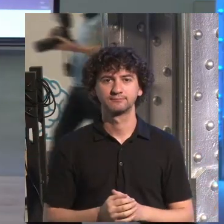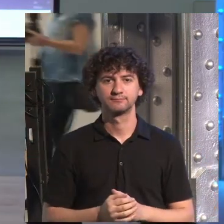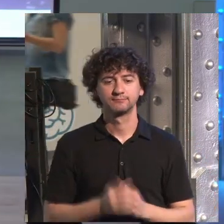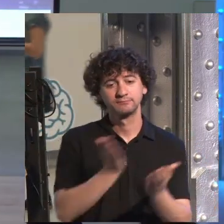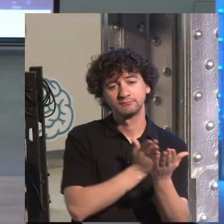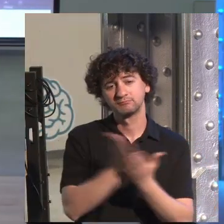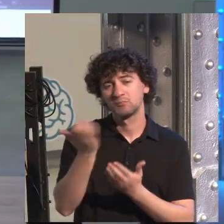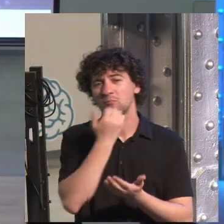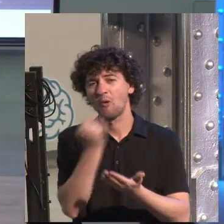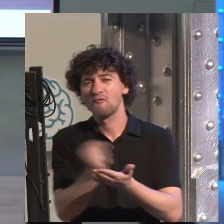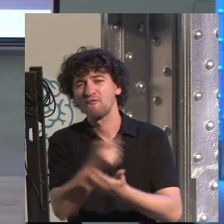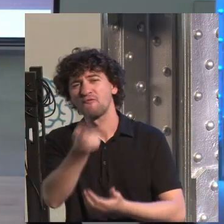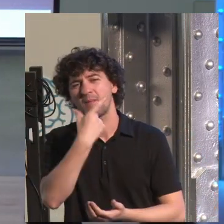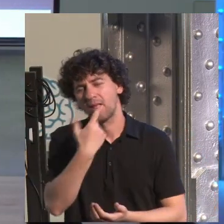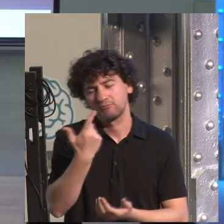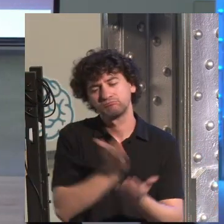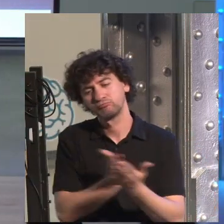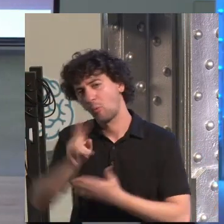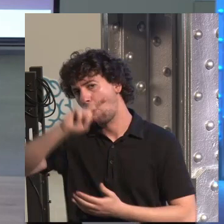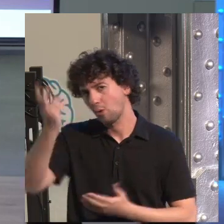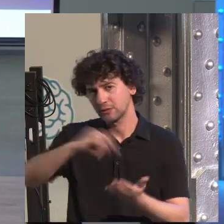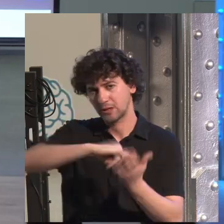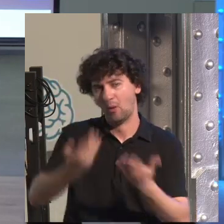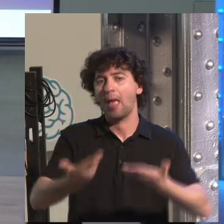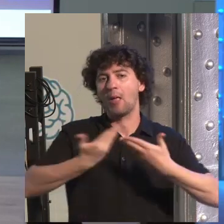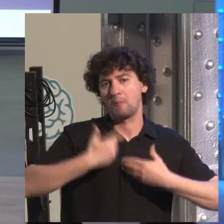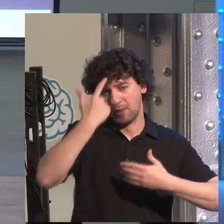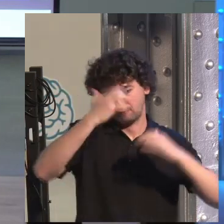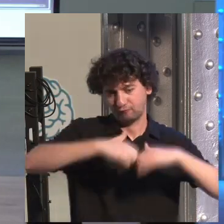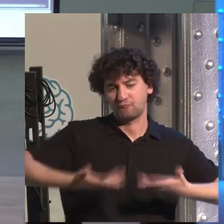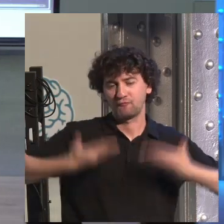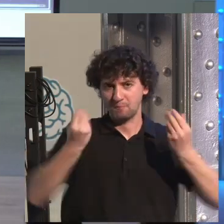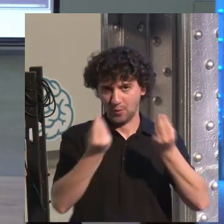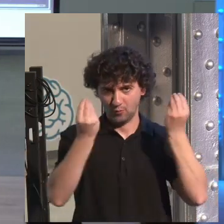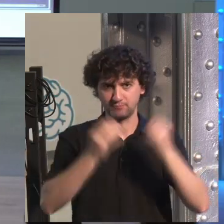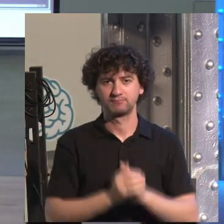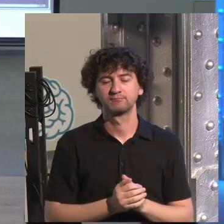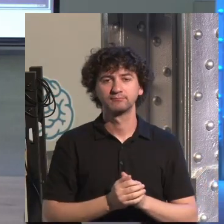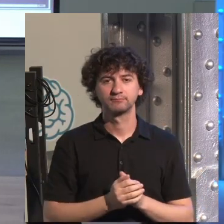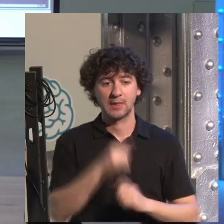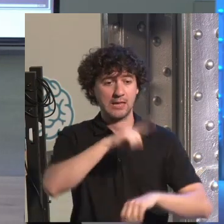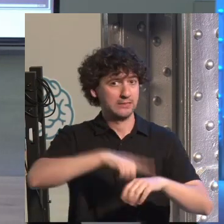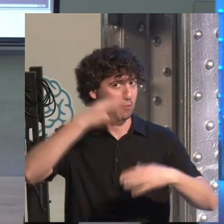la farmacología, ¿no? Y a las medicinas. Es un ejemplo de la señal en tiempo real.